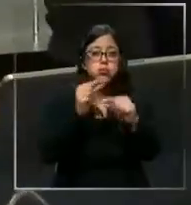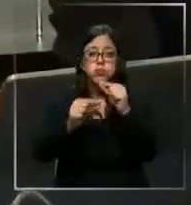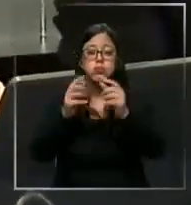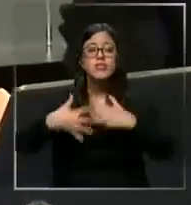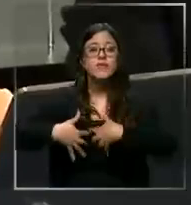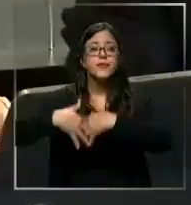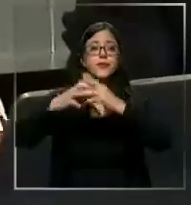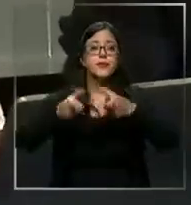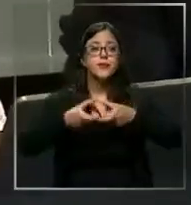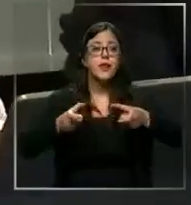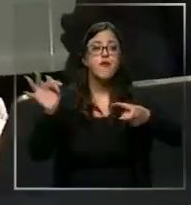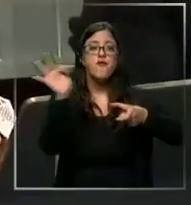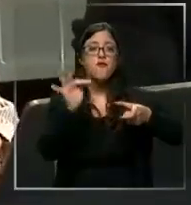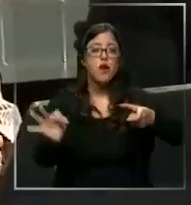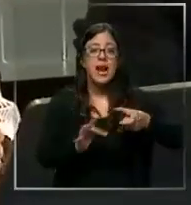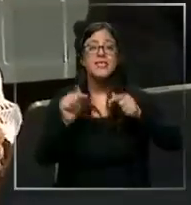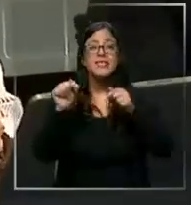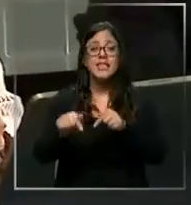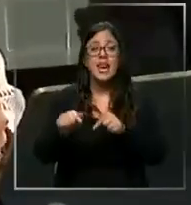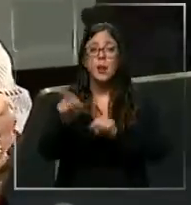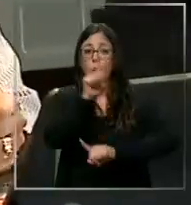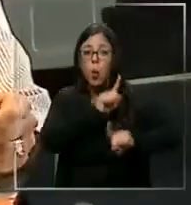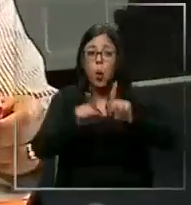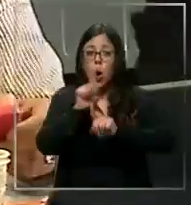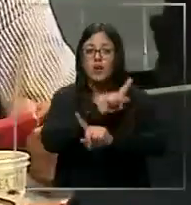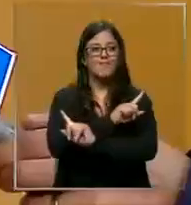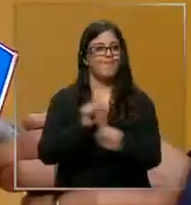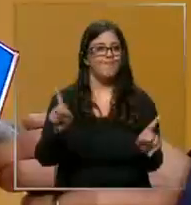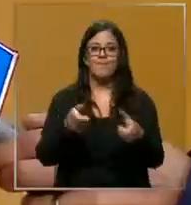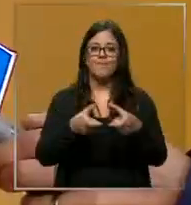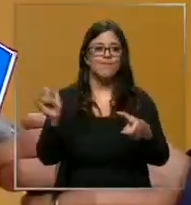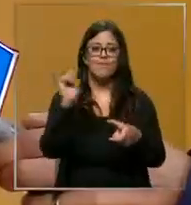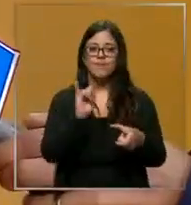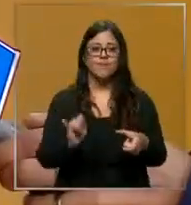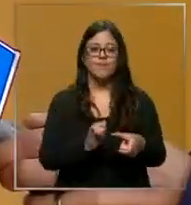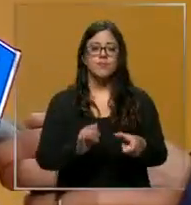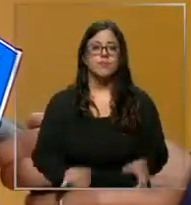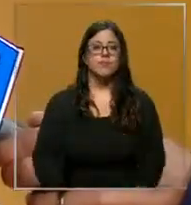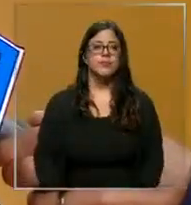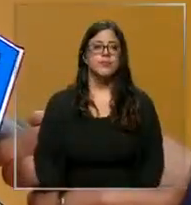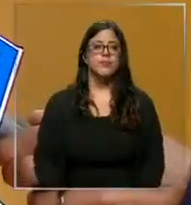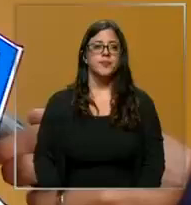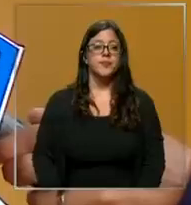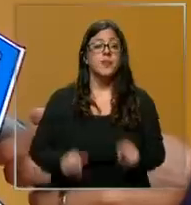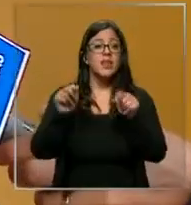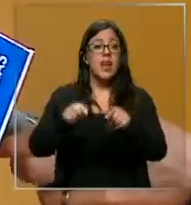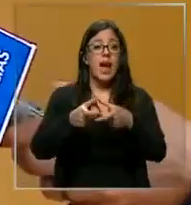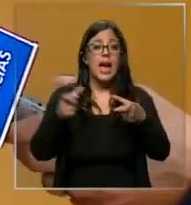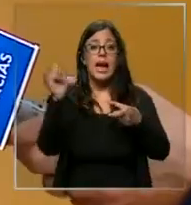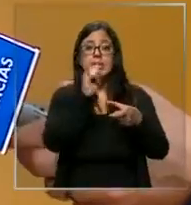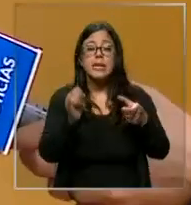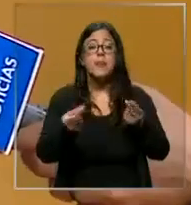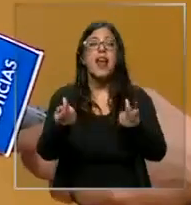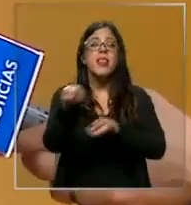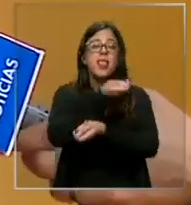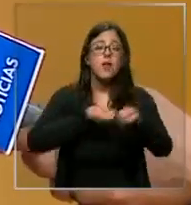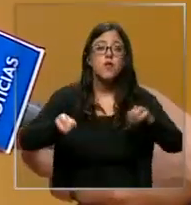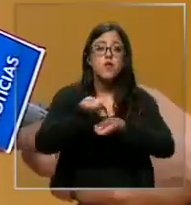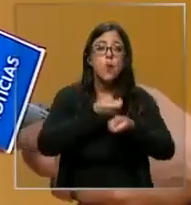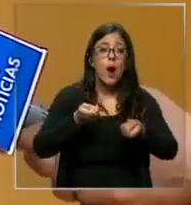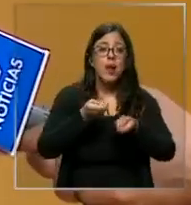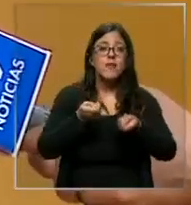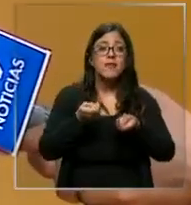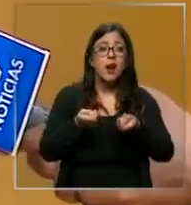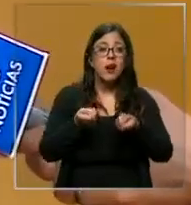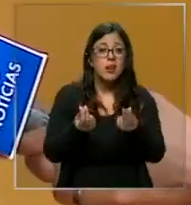fortalece fonasa propuesta que no convence a las isapres eh la isapress devuelvan los recursos cobrados en